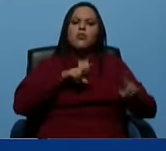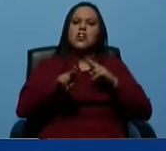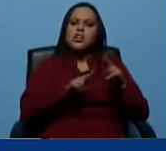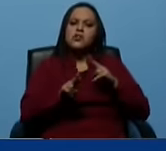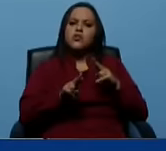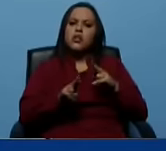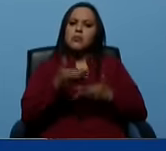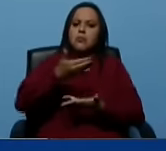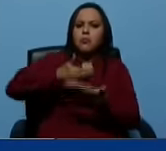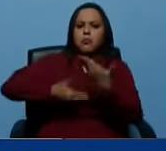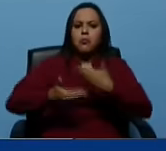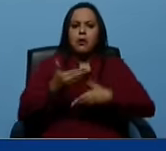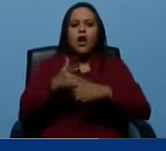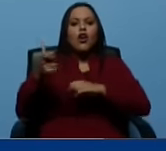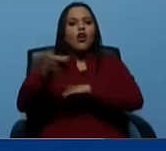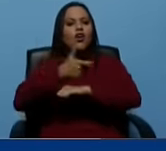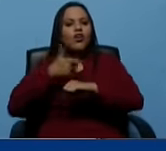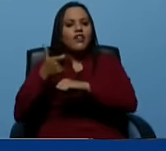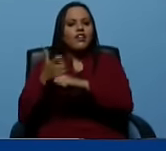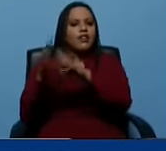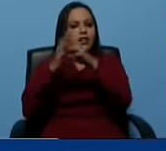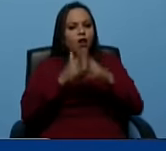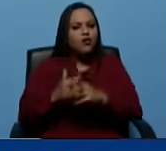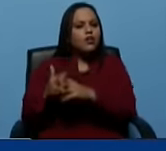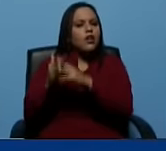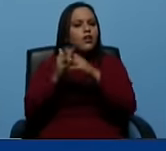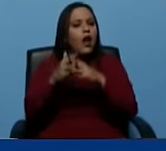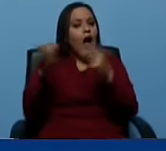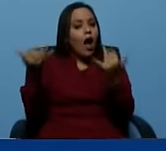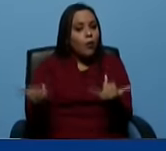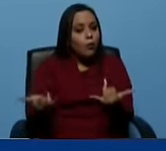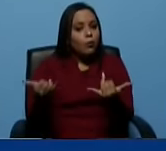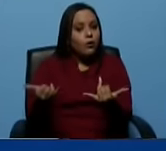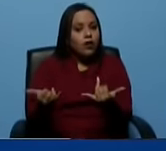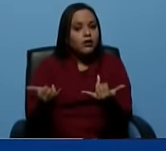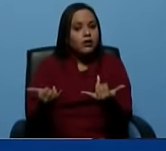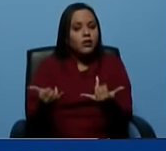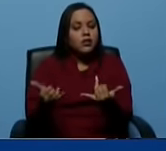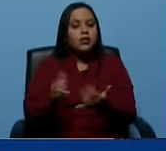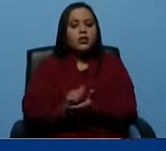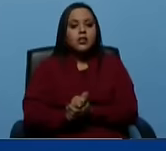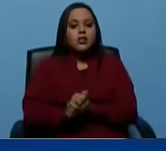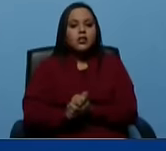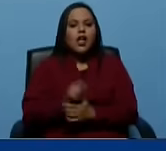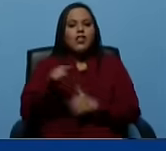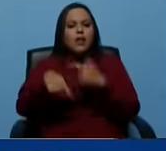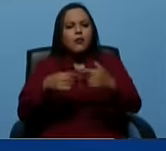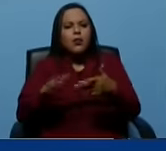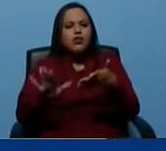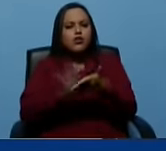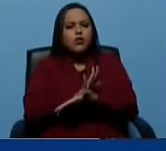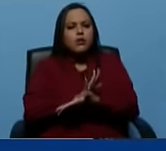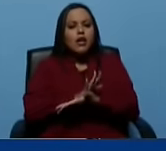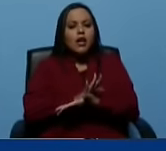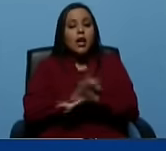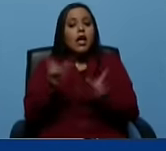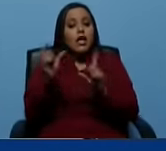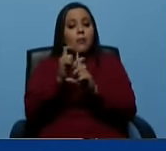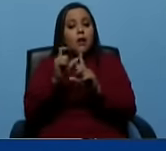diplomáticas con el gobierno de los Estados Unidos en este momento a propósito de los posicionamientos que han